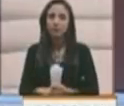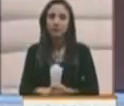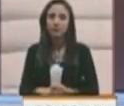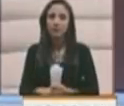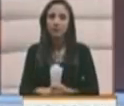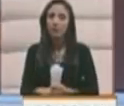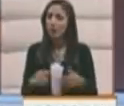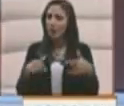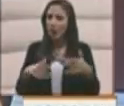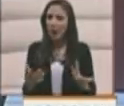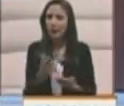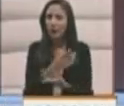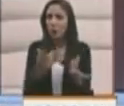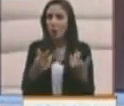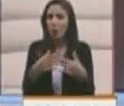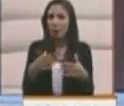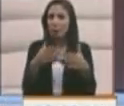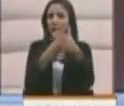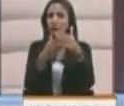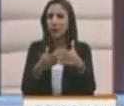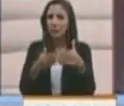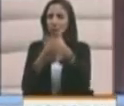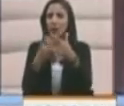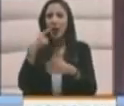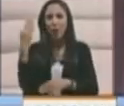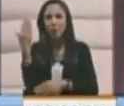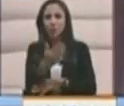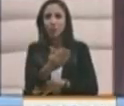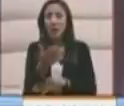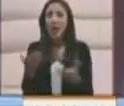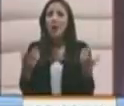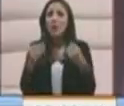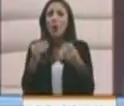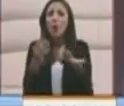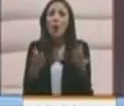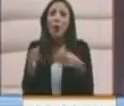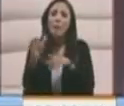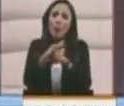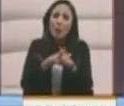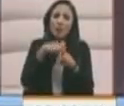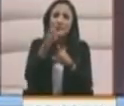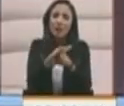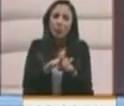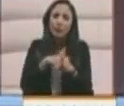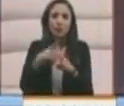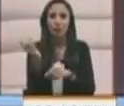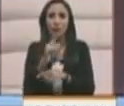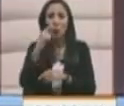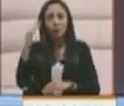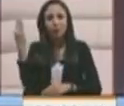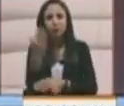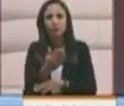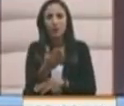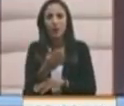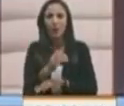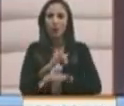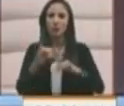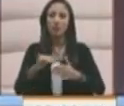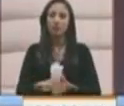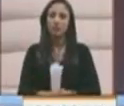debe haber medias tintas a la hora de condenar el intento de genocidio, la intentona de